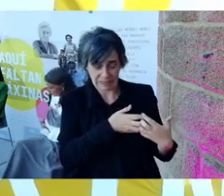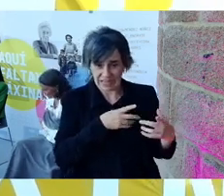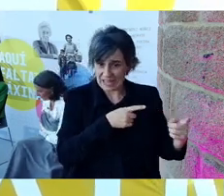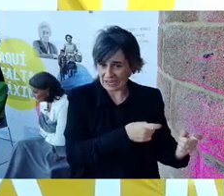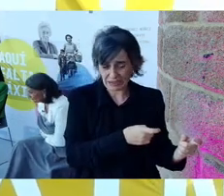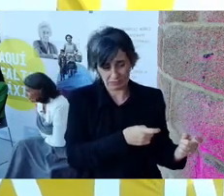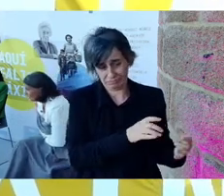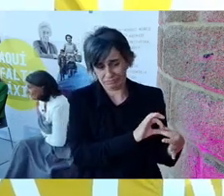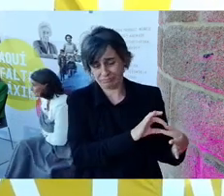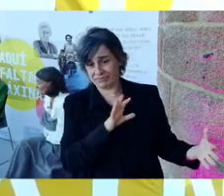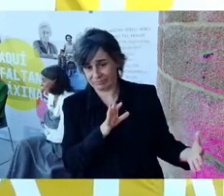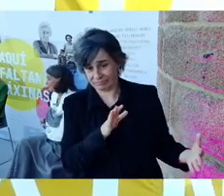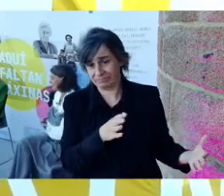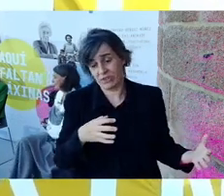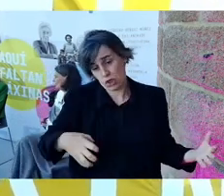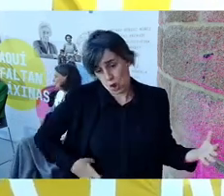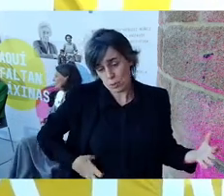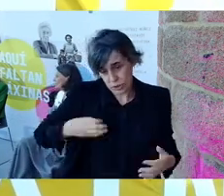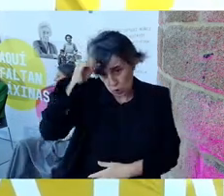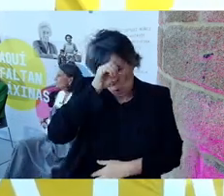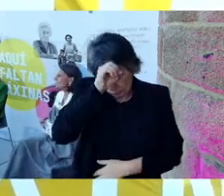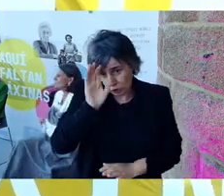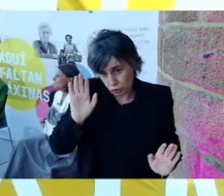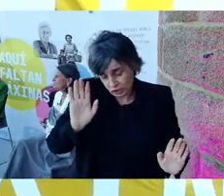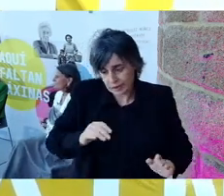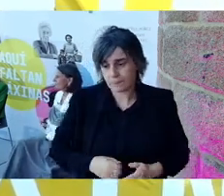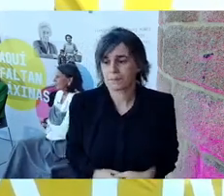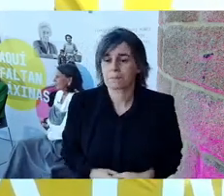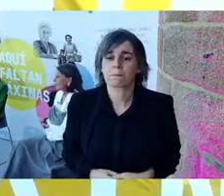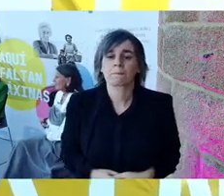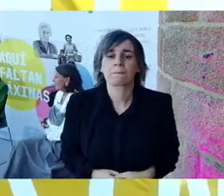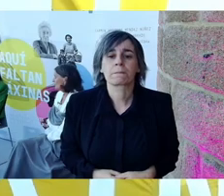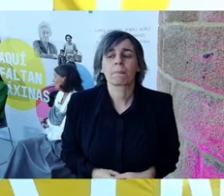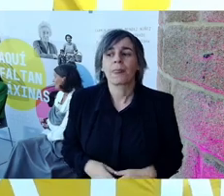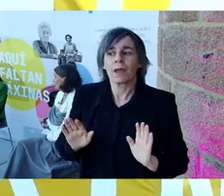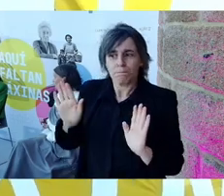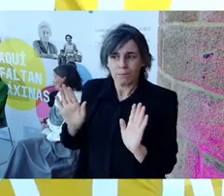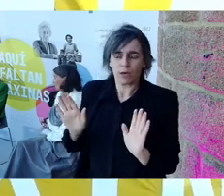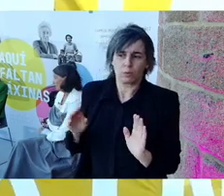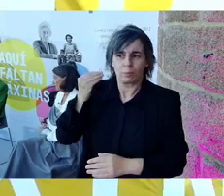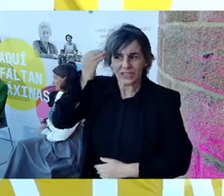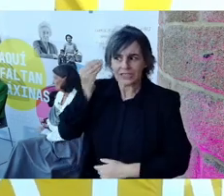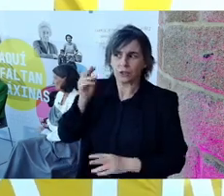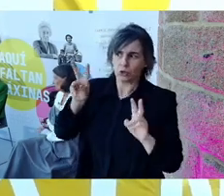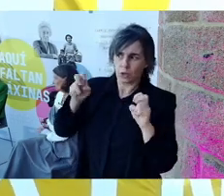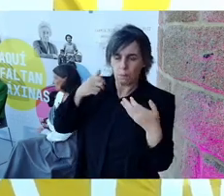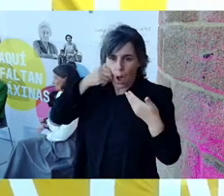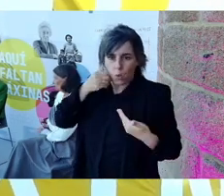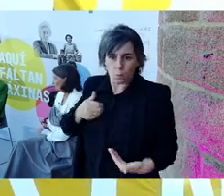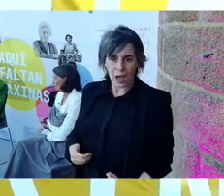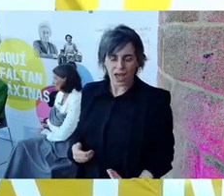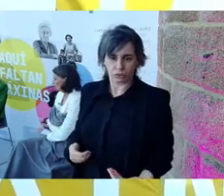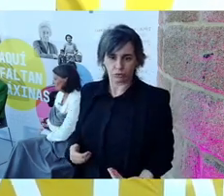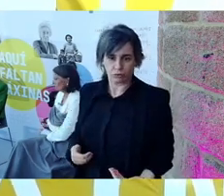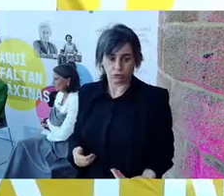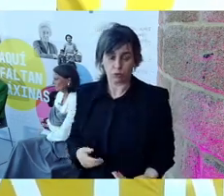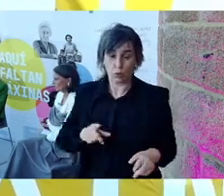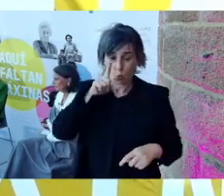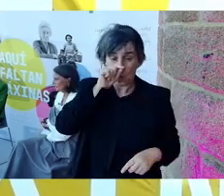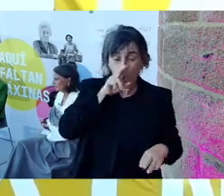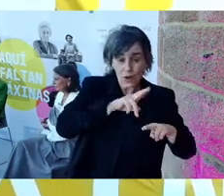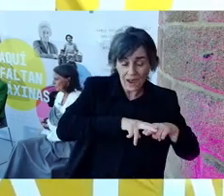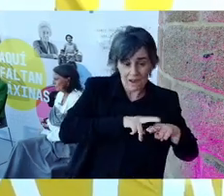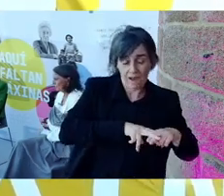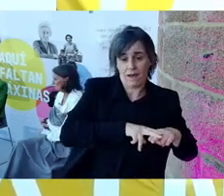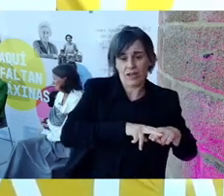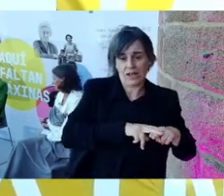que había recibido para ello. Pero es que, pensando en la faceta humana, a la pobre Urraca hemos dicho que la habían casado a los 12